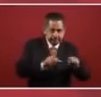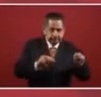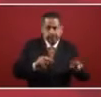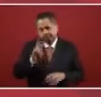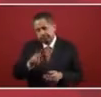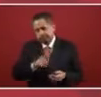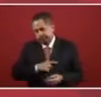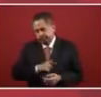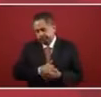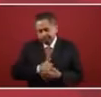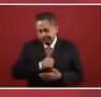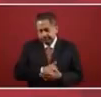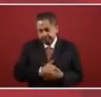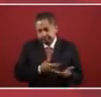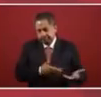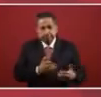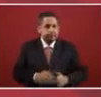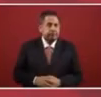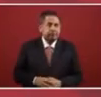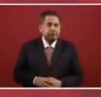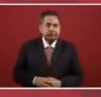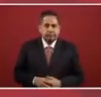lamentable asunto.